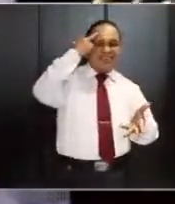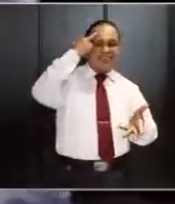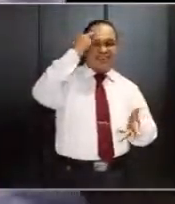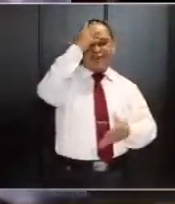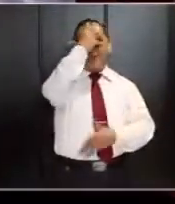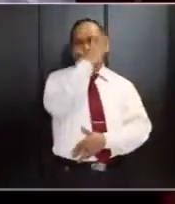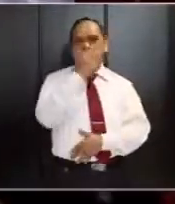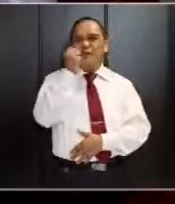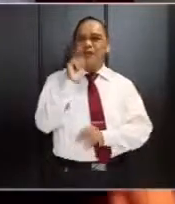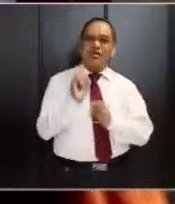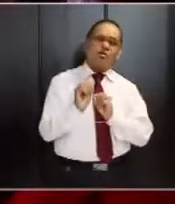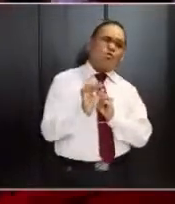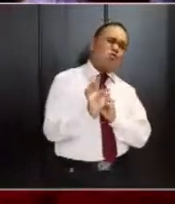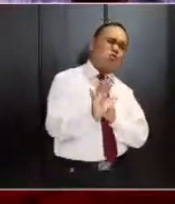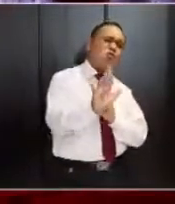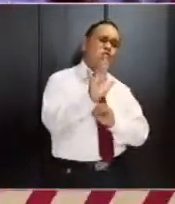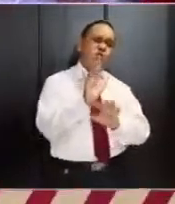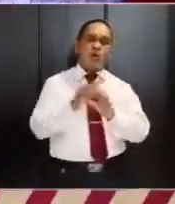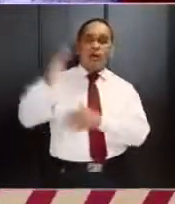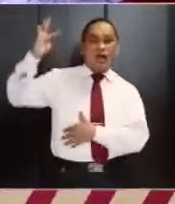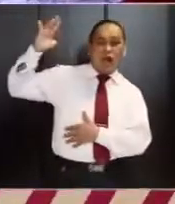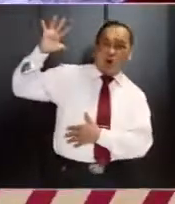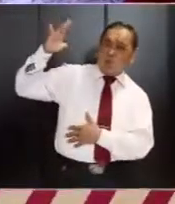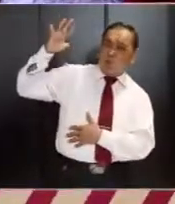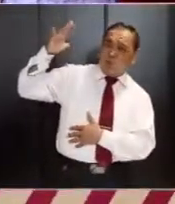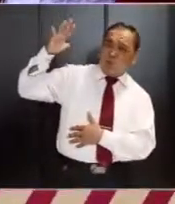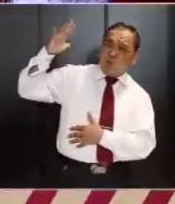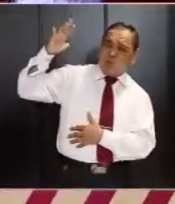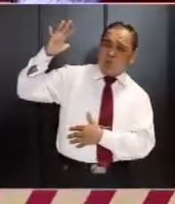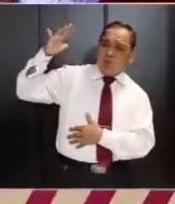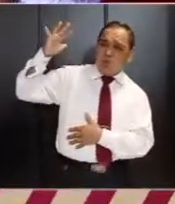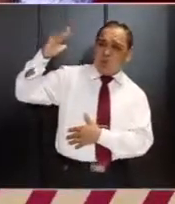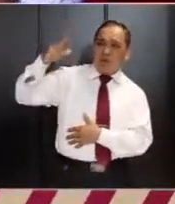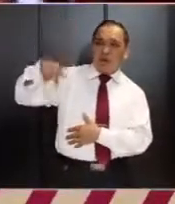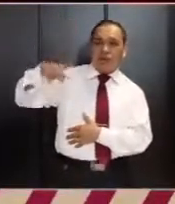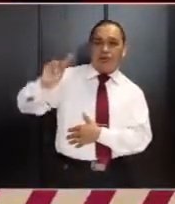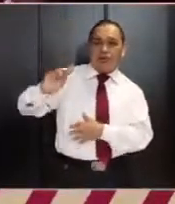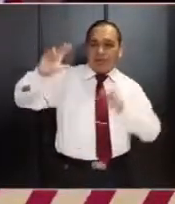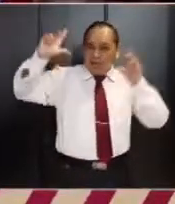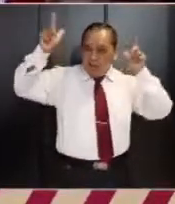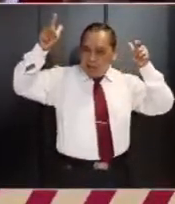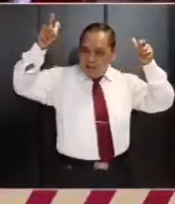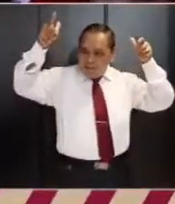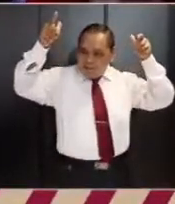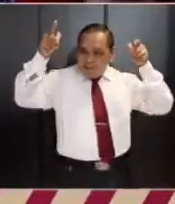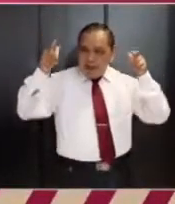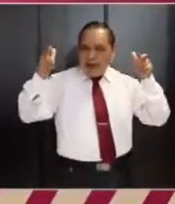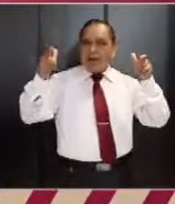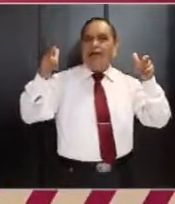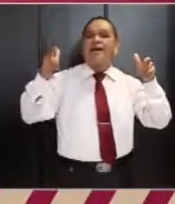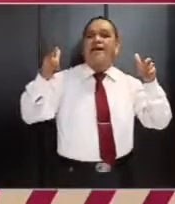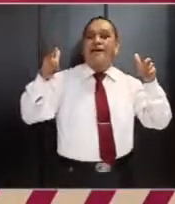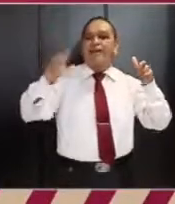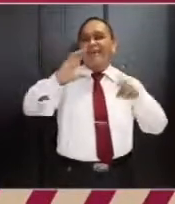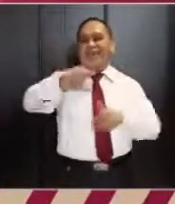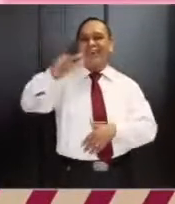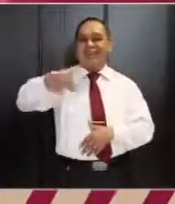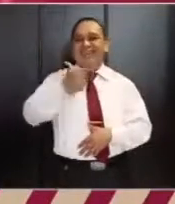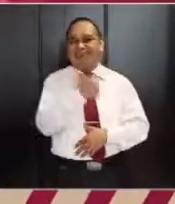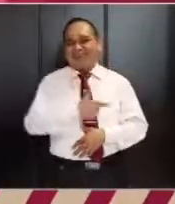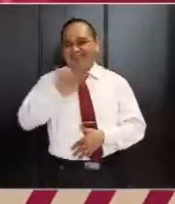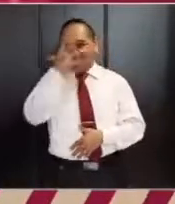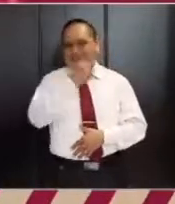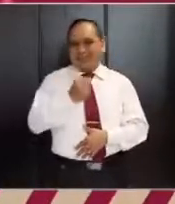ustedes. Estaba el sol, que yo decía, bueno, qué bonito es Cancún, ¿no? Así como para darnos